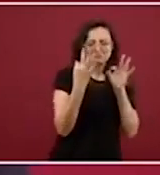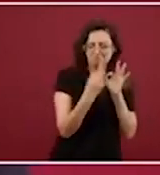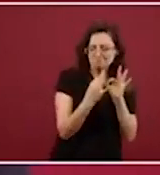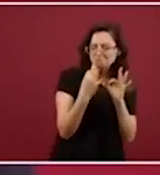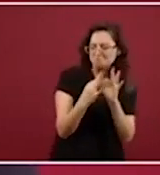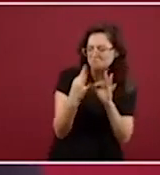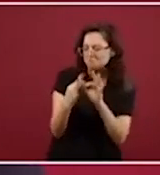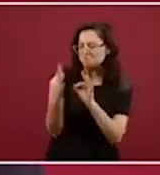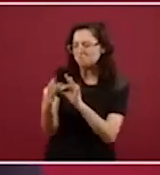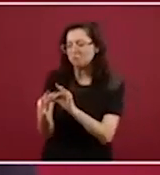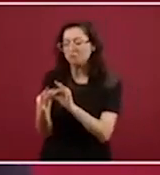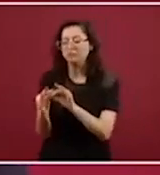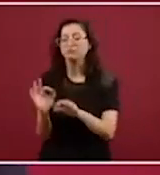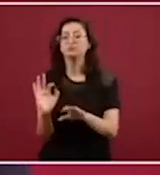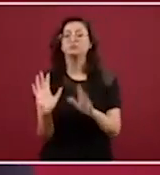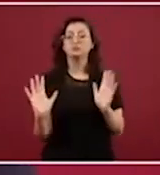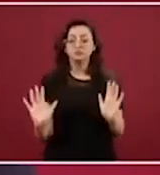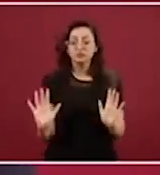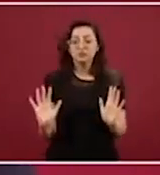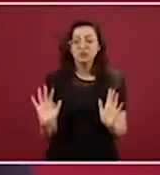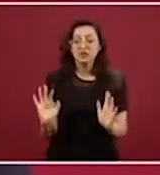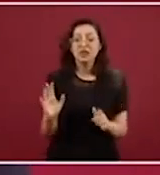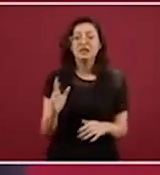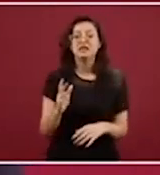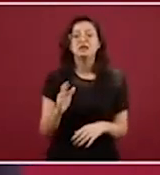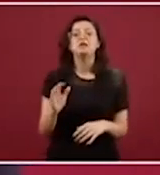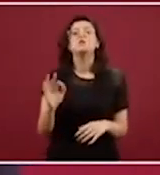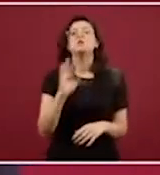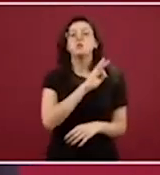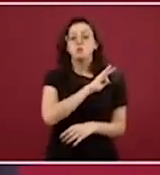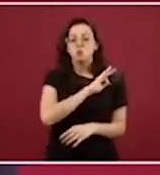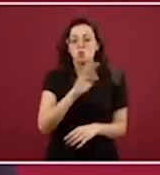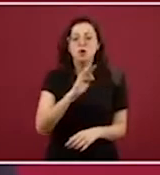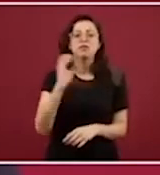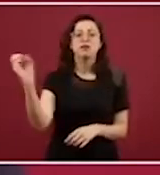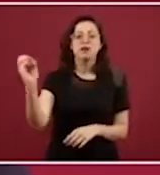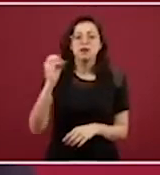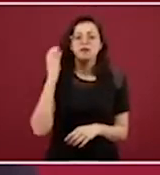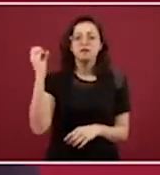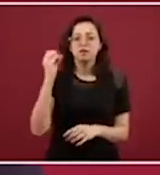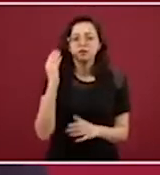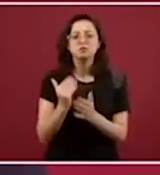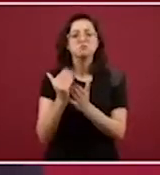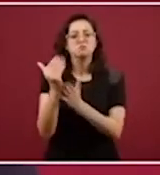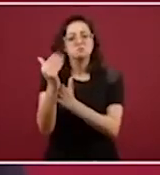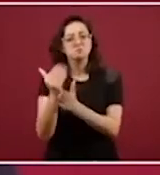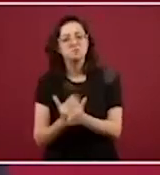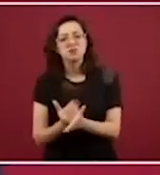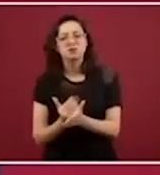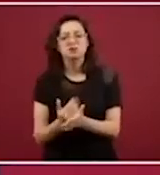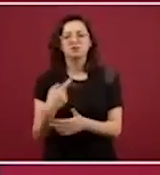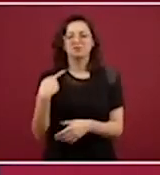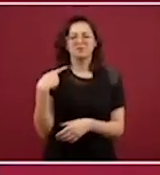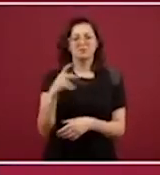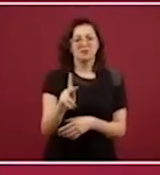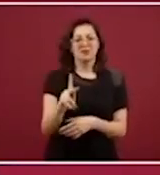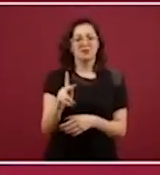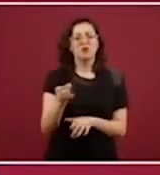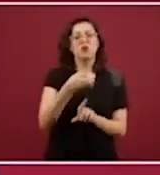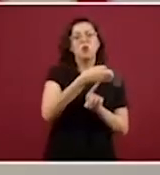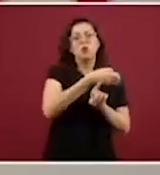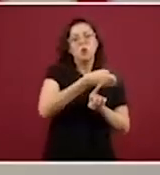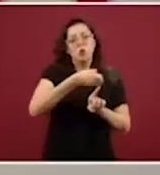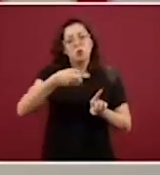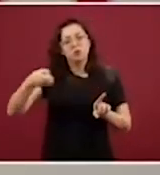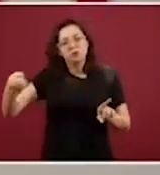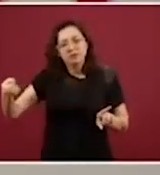podría ser útil hacer restricciones de eventos públicos, pero no hay que hacerlo de manera desordenada y